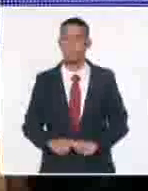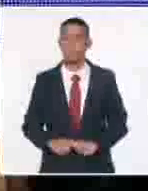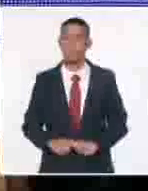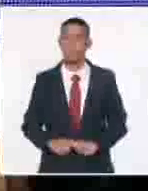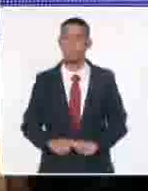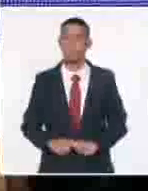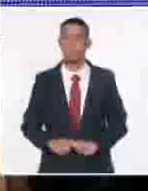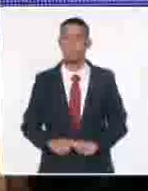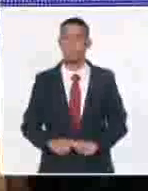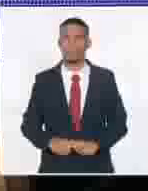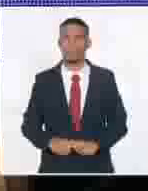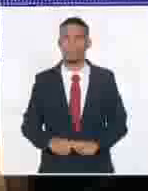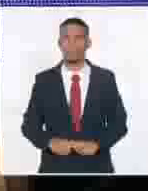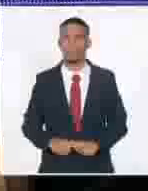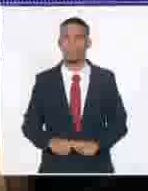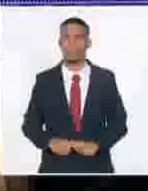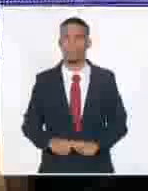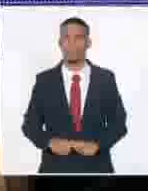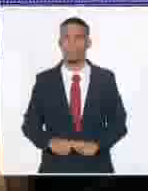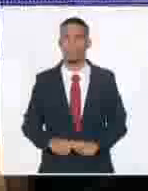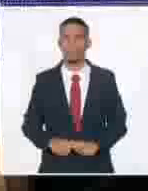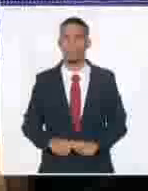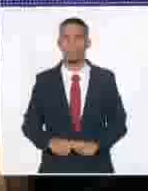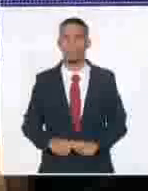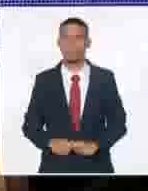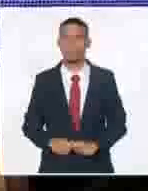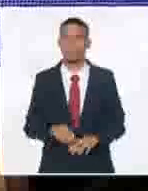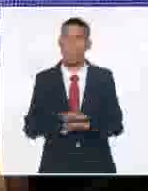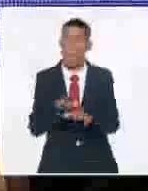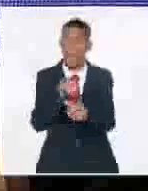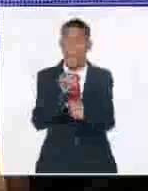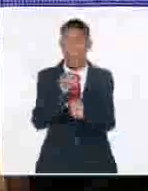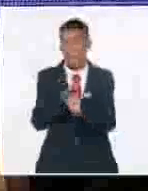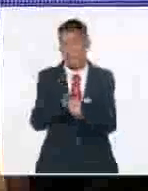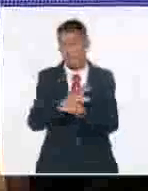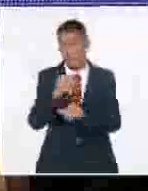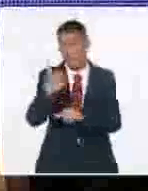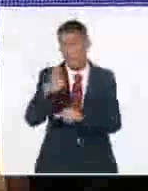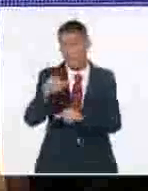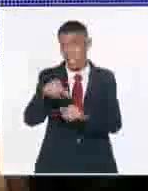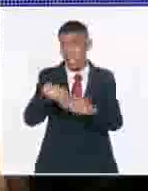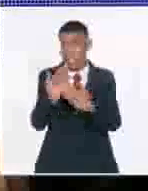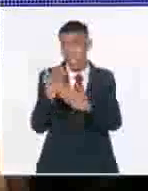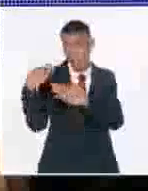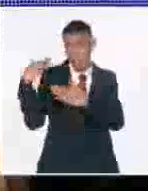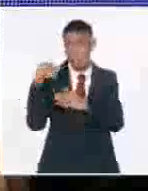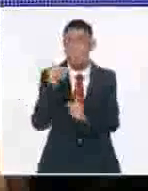Durante estos más de 10 días hemos seguido con gran preocupación,